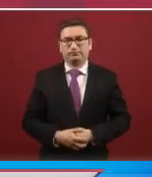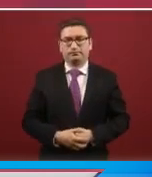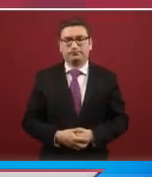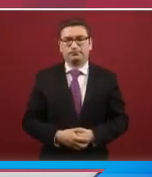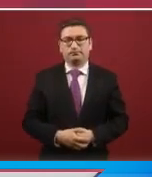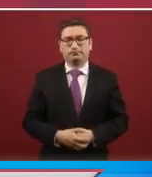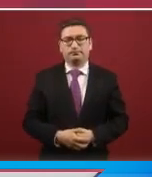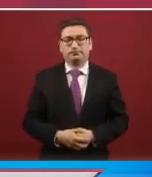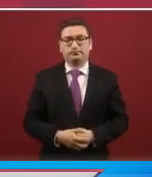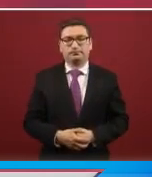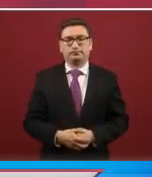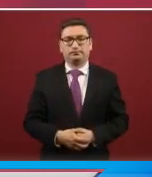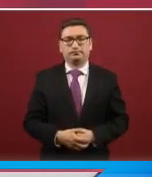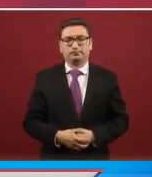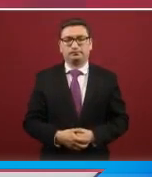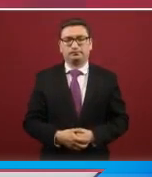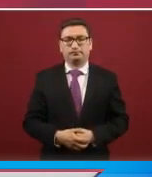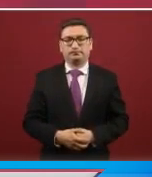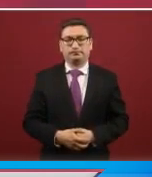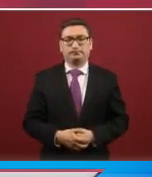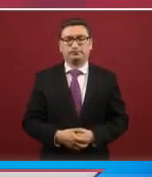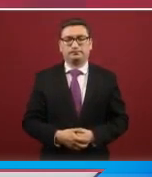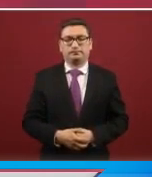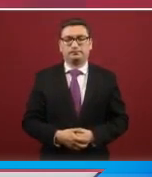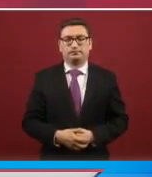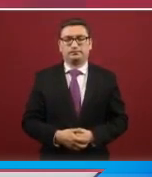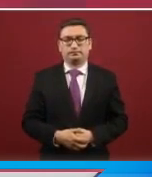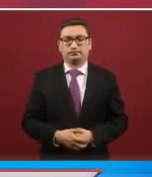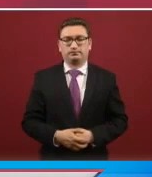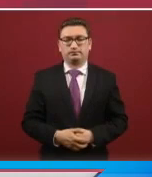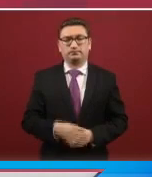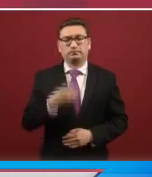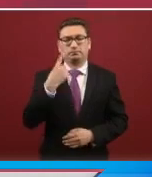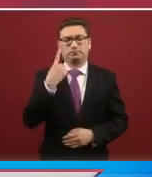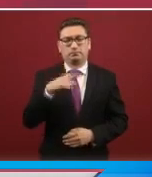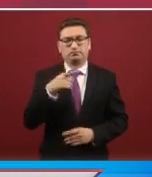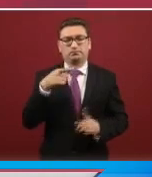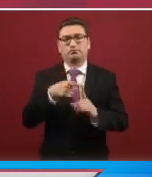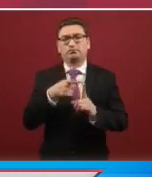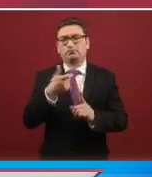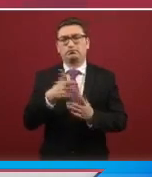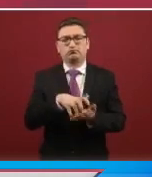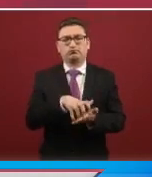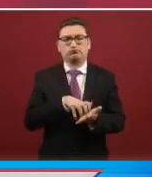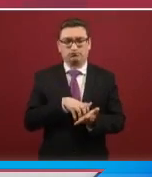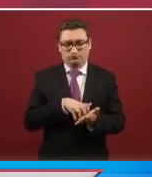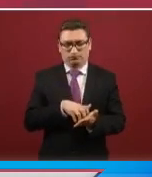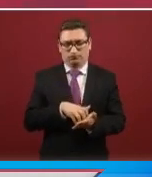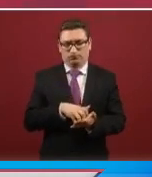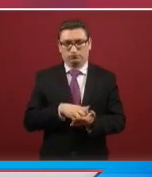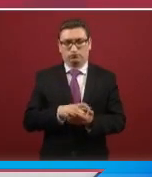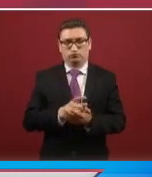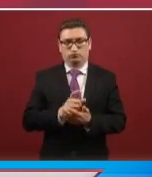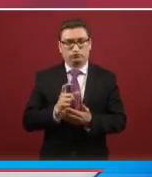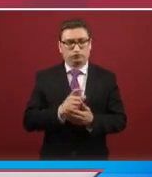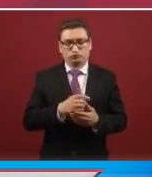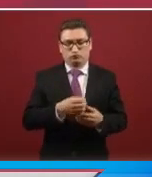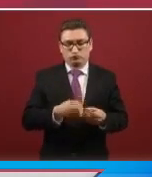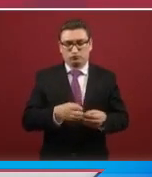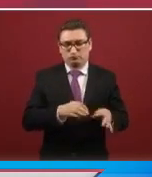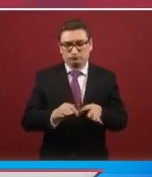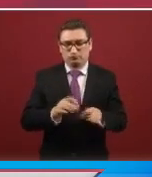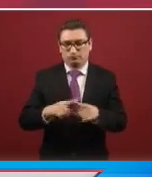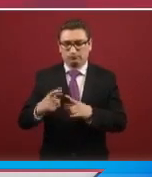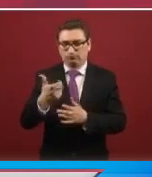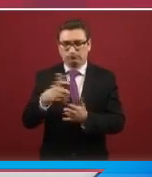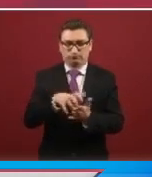Manuel López Obrador que fusiona la Lotería Nacional y los pronósticos deportivos, con la finalidad de reducir el gasto que significa su operación y